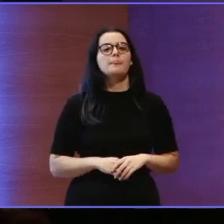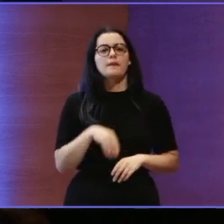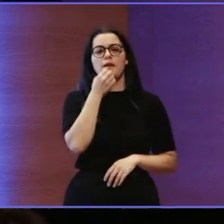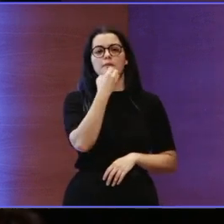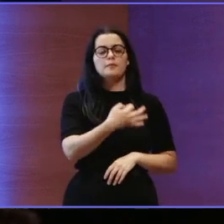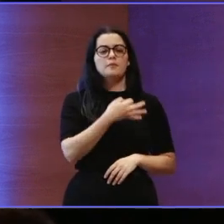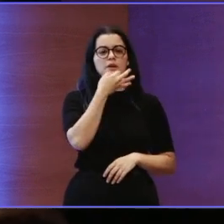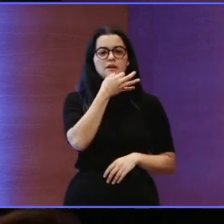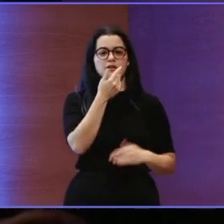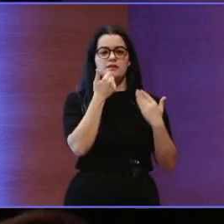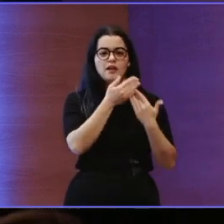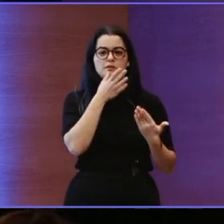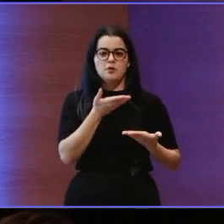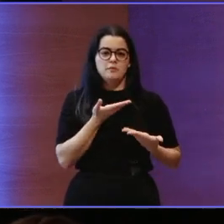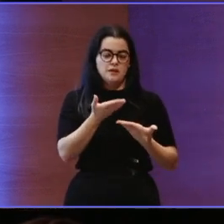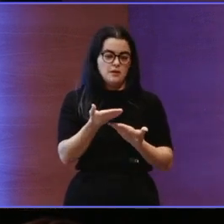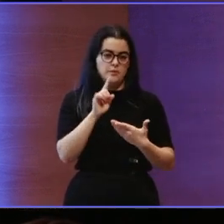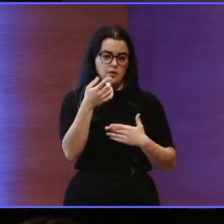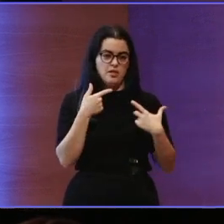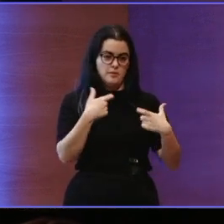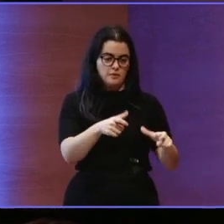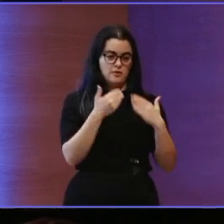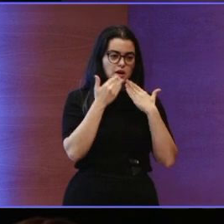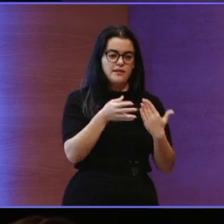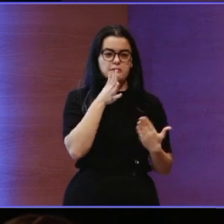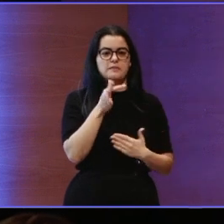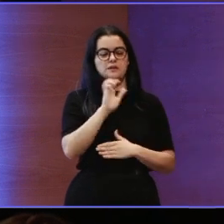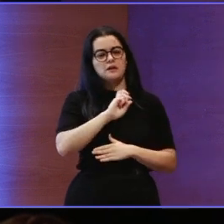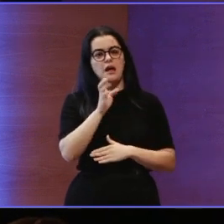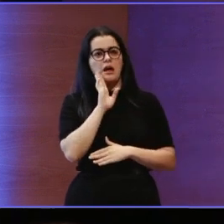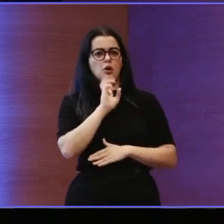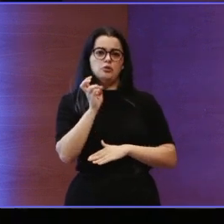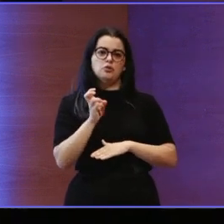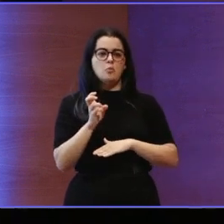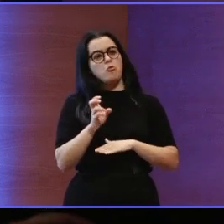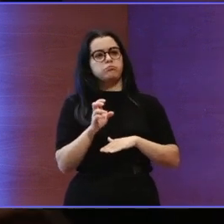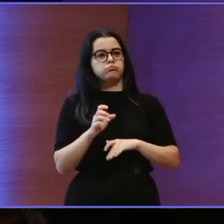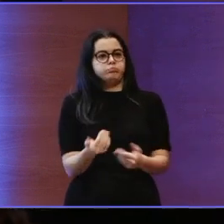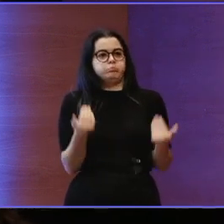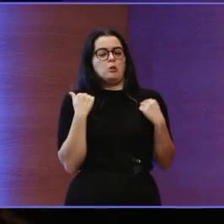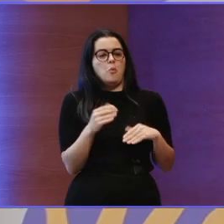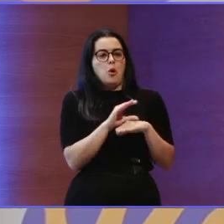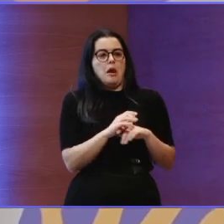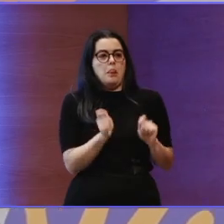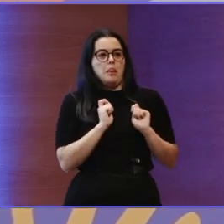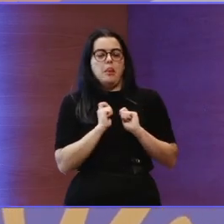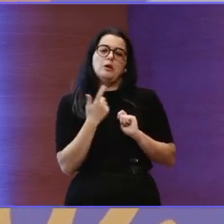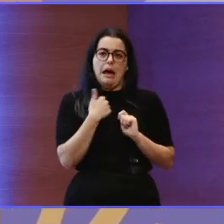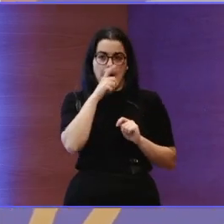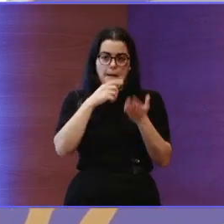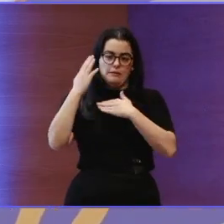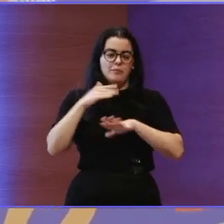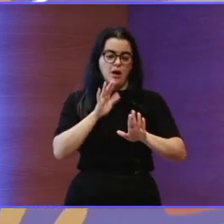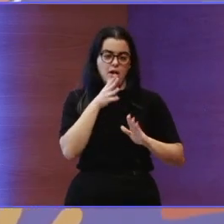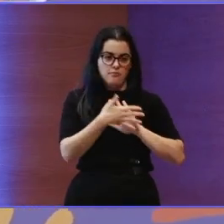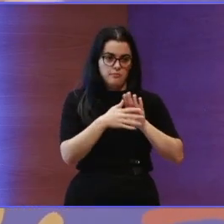Buenas tardes gracias por la invitación al departamento algunos de los cargos que ha dicho Eva son ya de un tiempo pasado Pero bueno no me voy a entretener mucho en